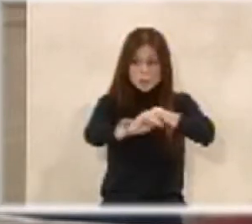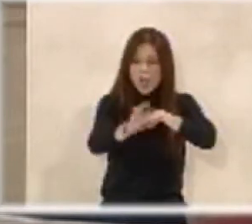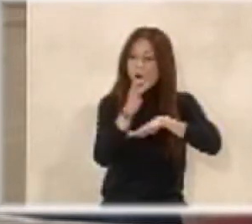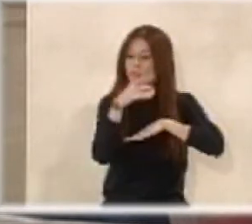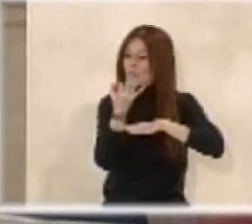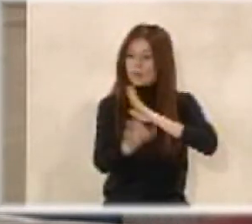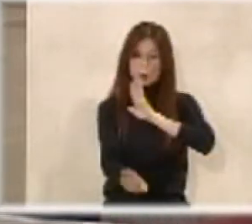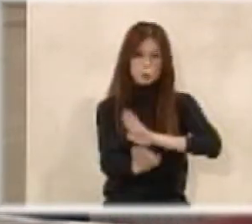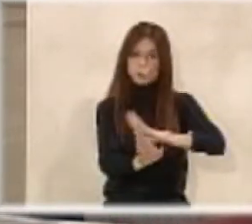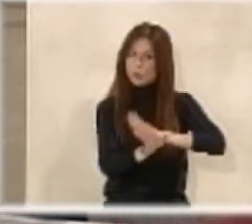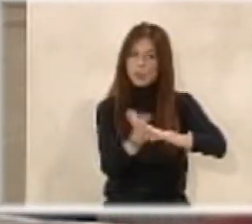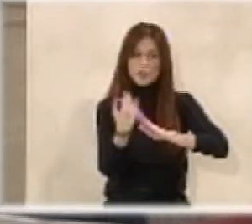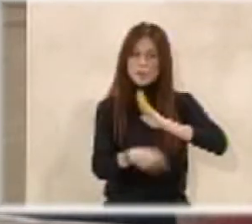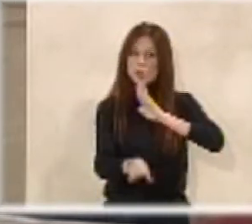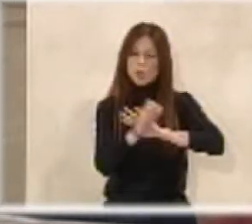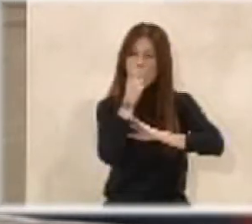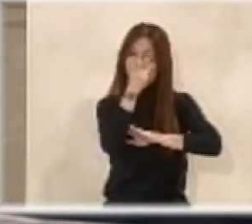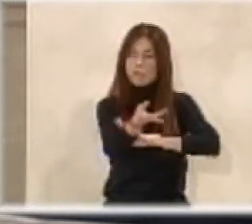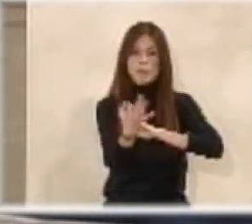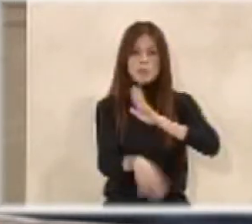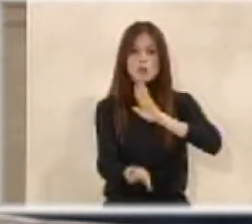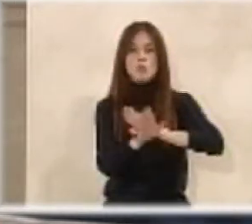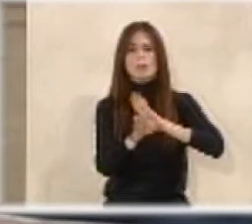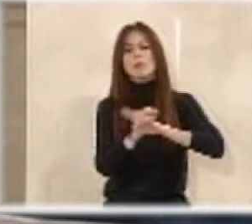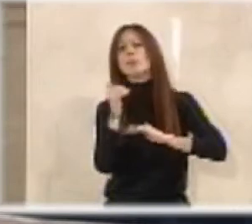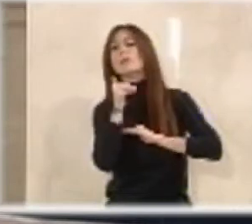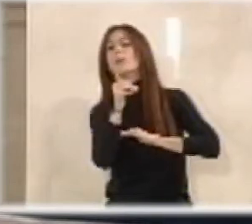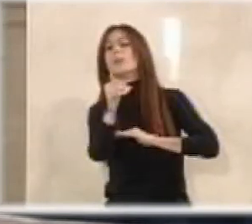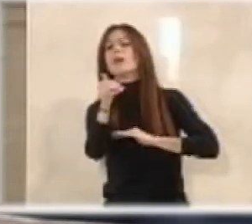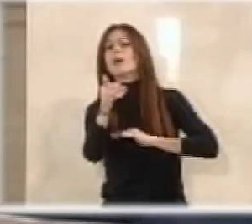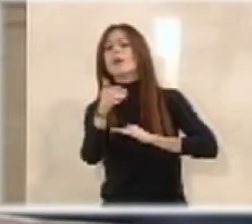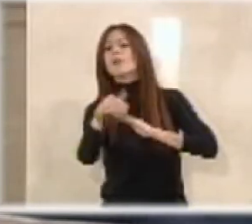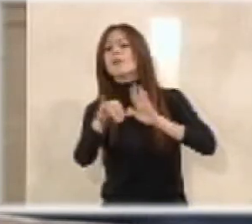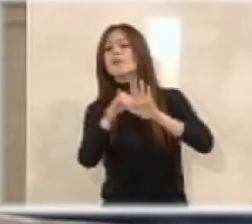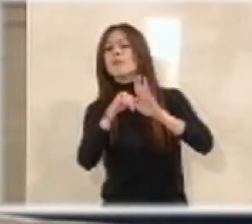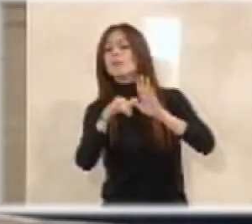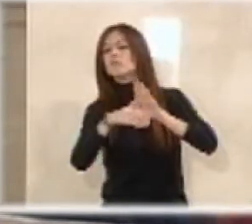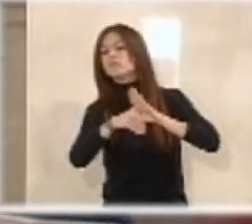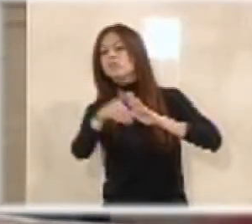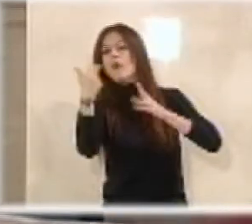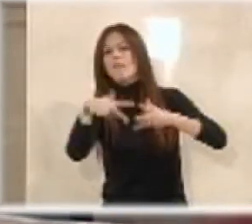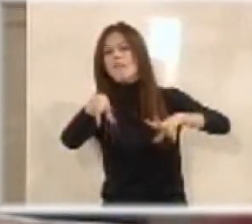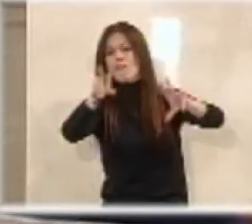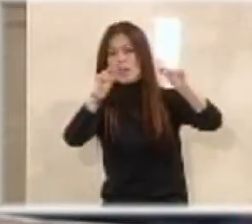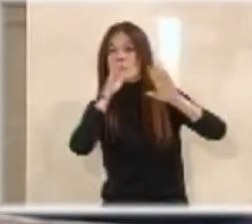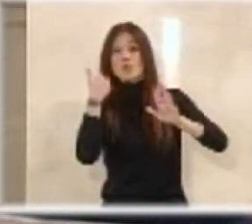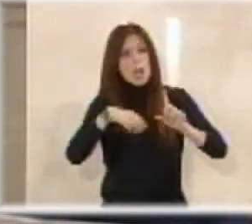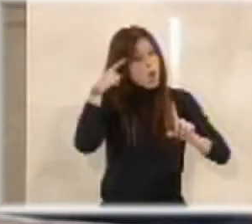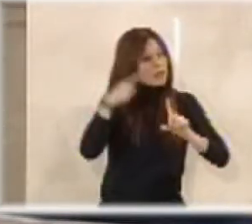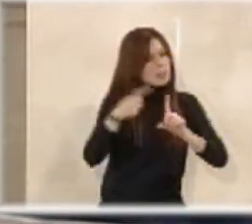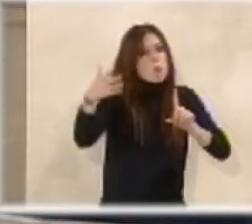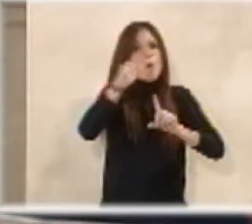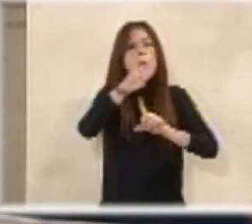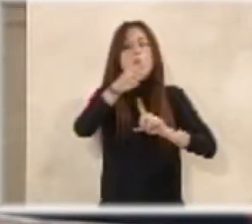mantener y se debe de mantener durante un año, sí tenga un horizonte cercano de finalización porque se hayan cumplido los